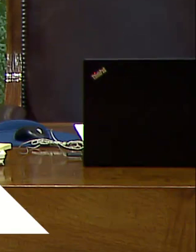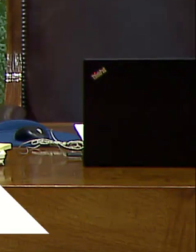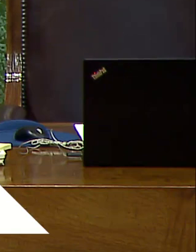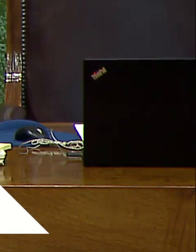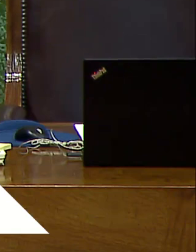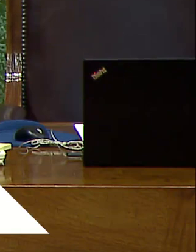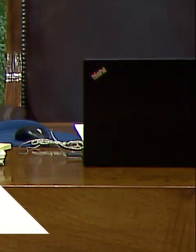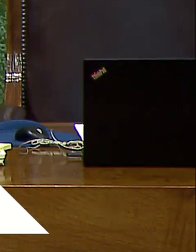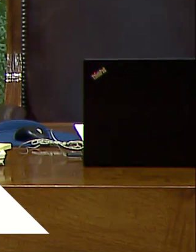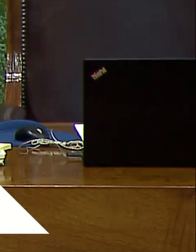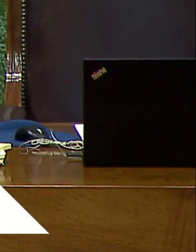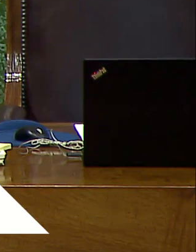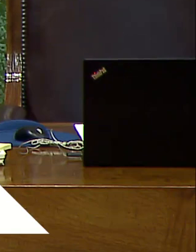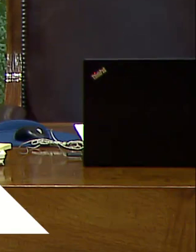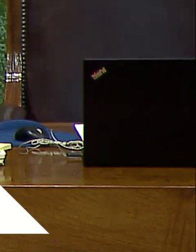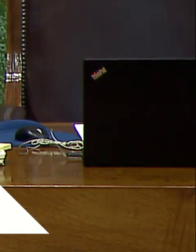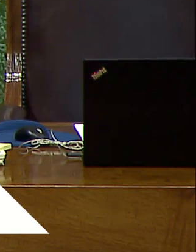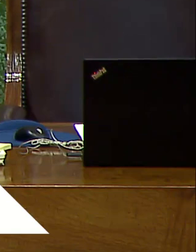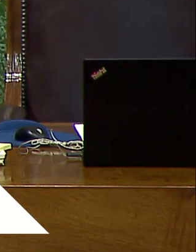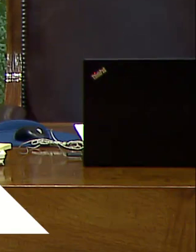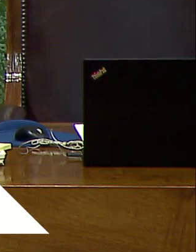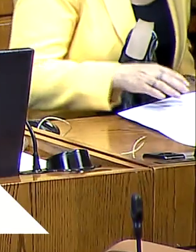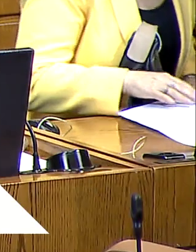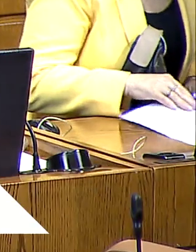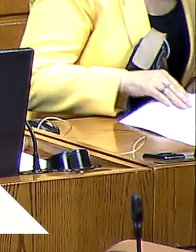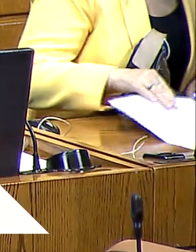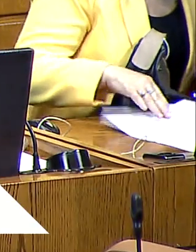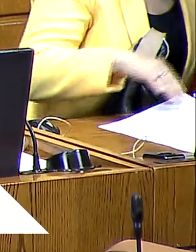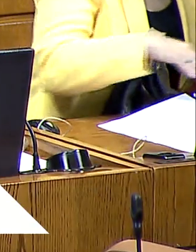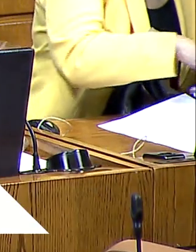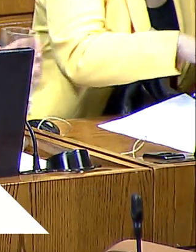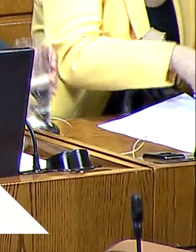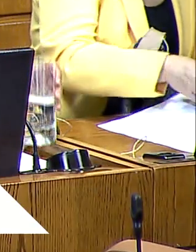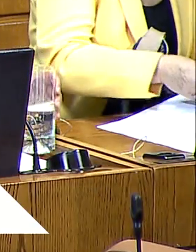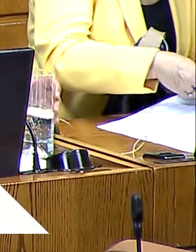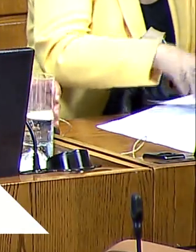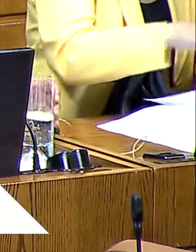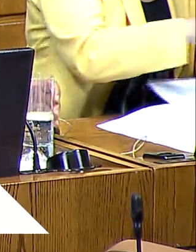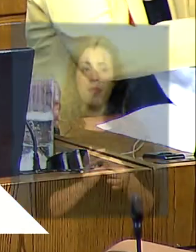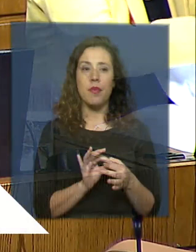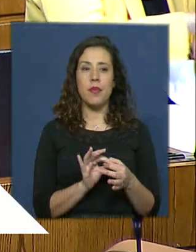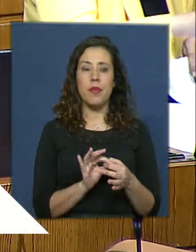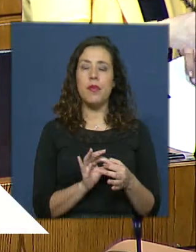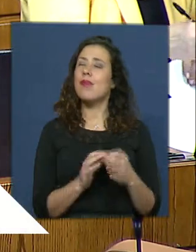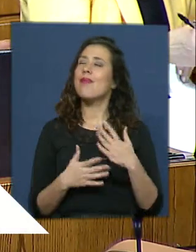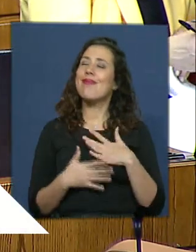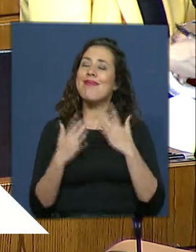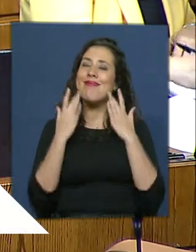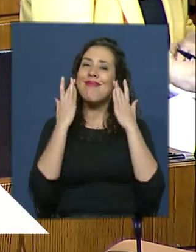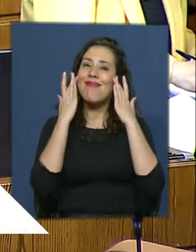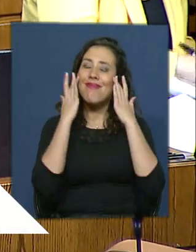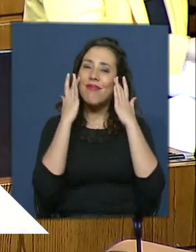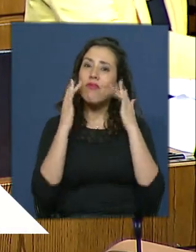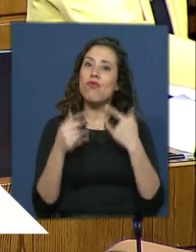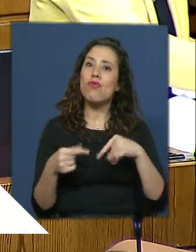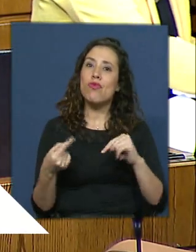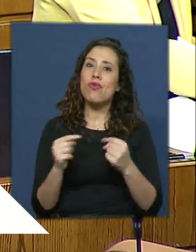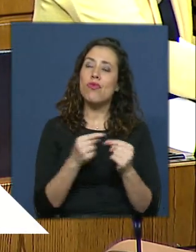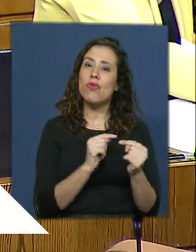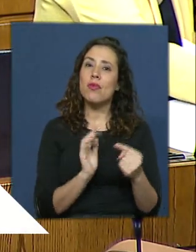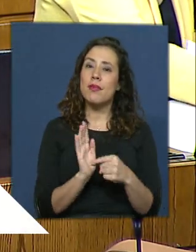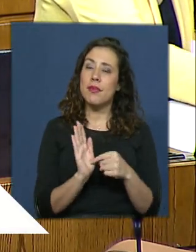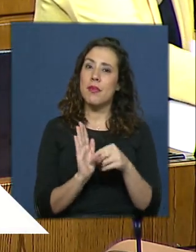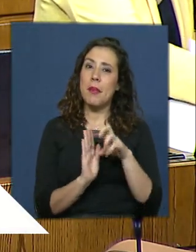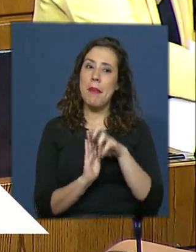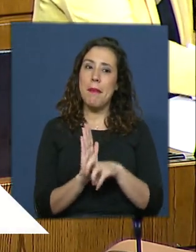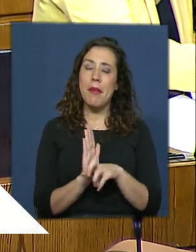Marcos Espinosa. Tiene la palabra. Gracias, señor presidente, honorable sala. Muy contento de estar discutiendo este proyecto de